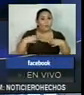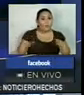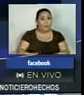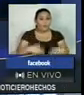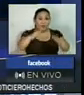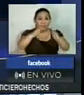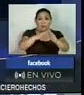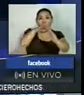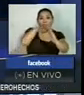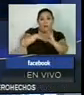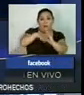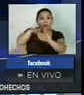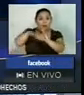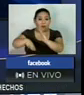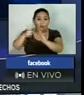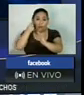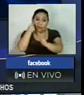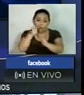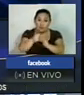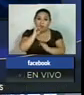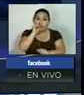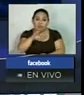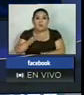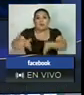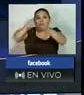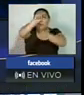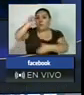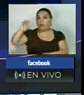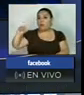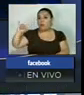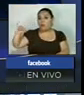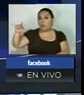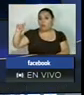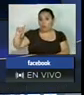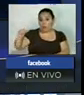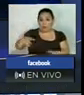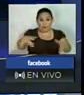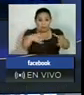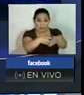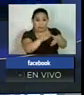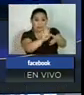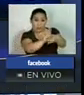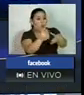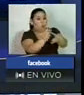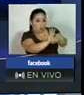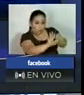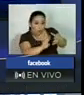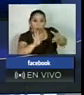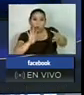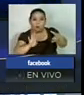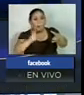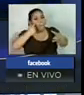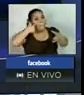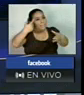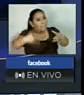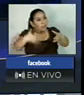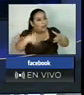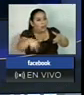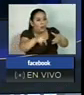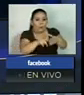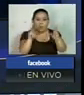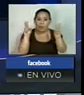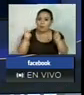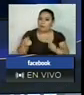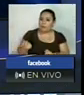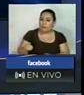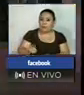confinamiento en el mundo así lo reportó la OIT que aseguró que 4 de 5 personas en el mundo corren peligro por las pérdidas